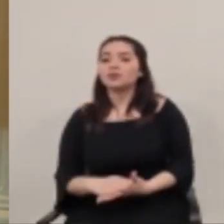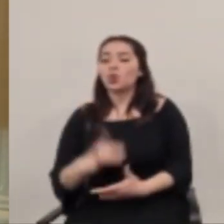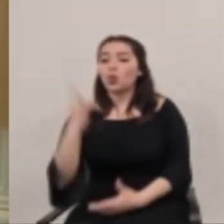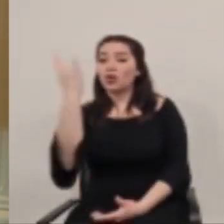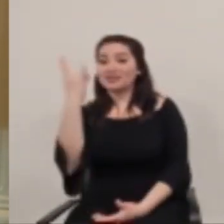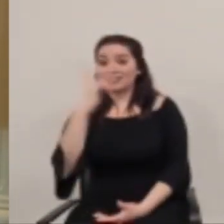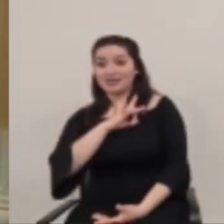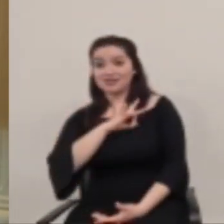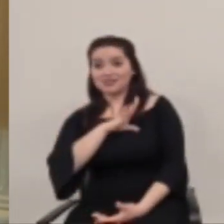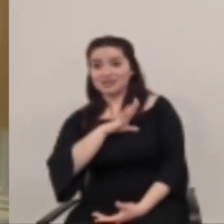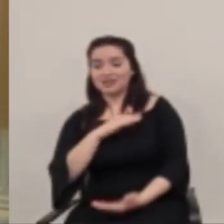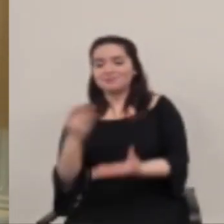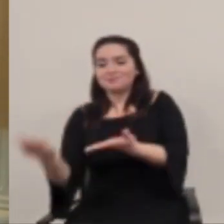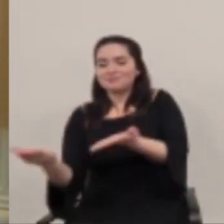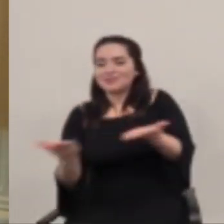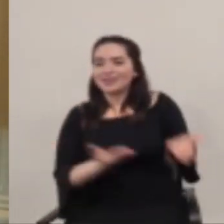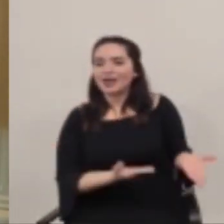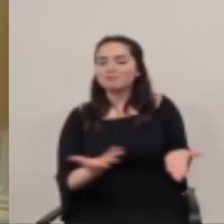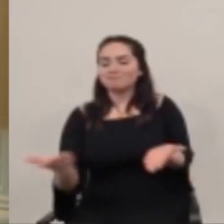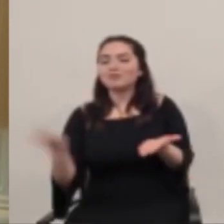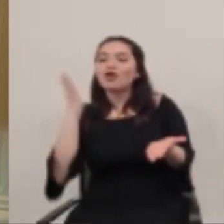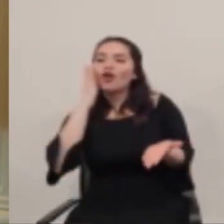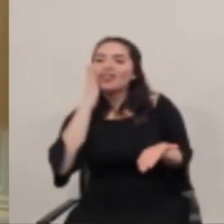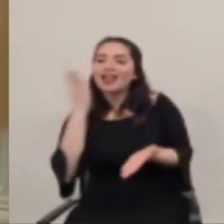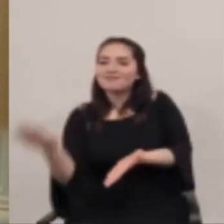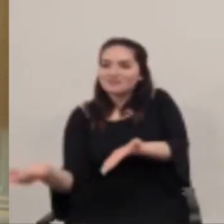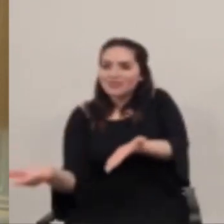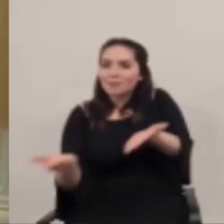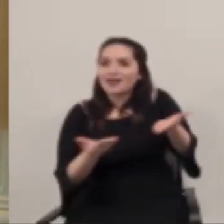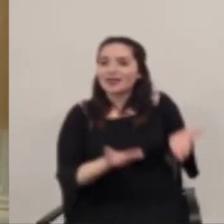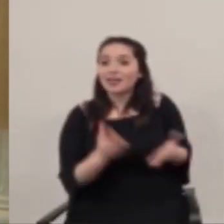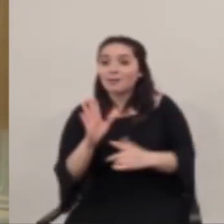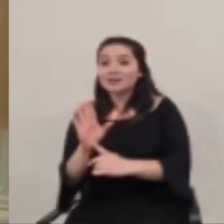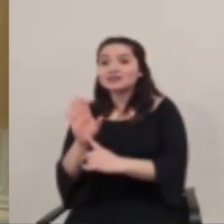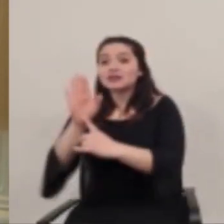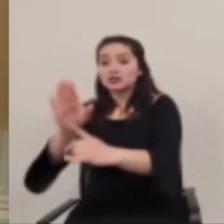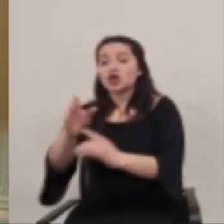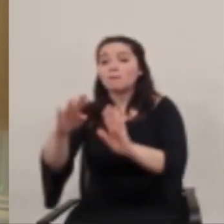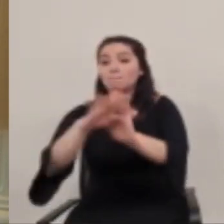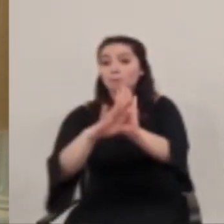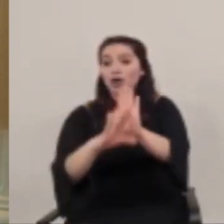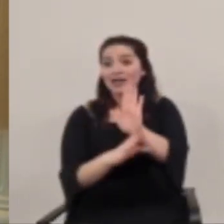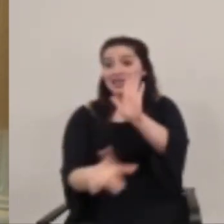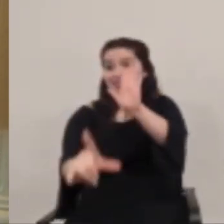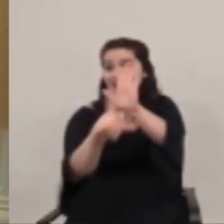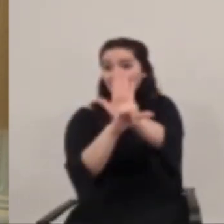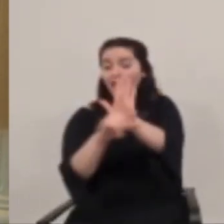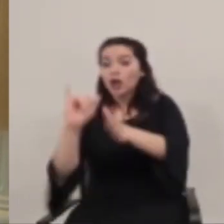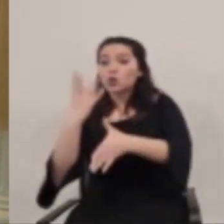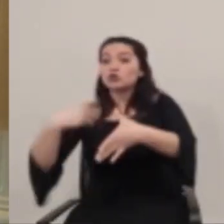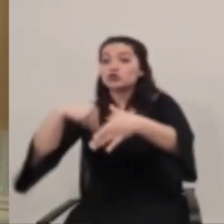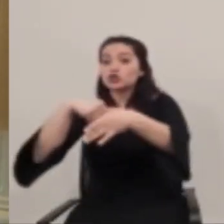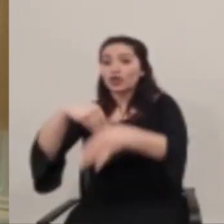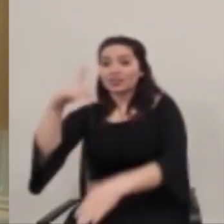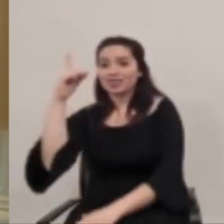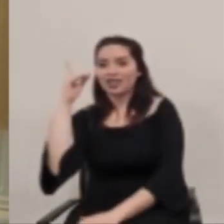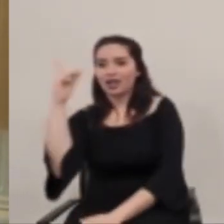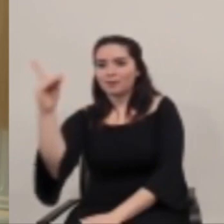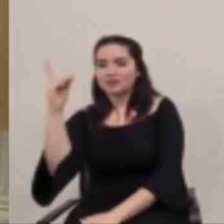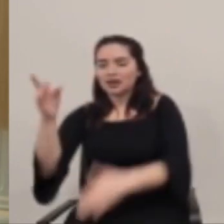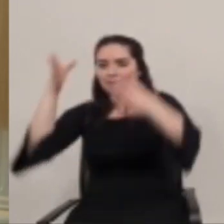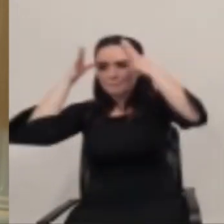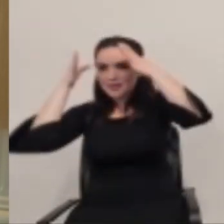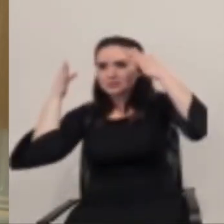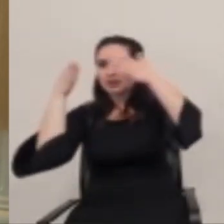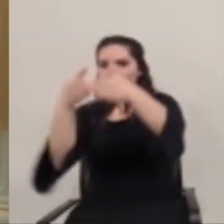Universidad de Chile les brindan una cordial bienvenida a la presentación de la Política Universitaria de Inclusión y Discapacidad en la perspectiva